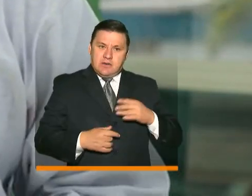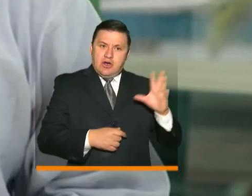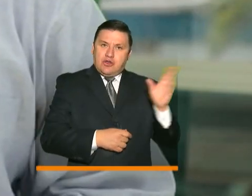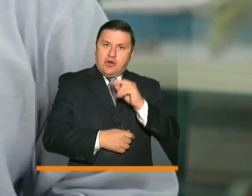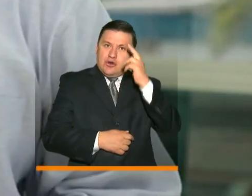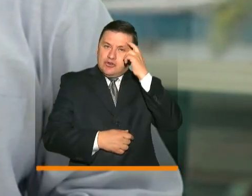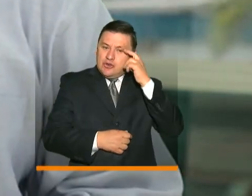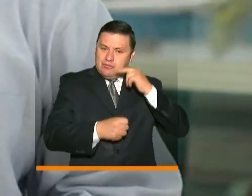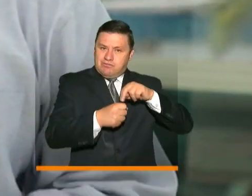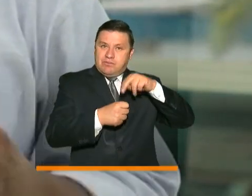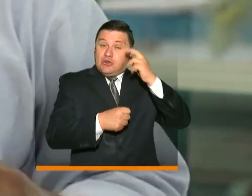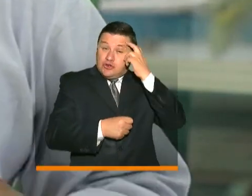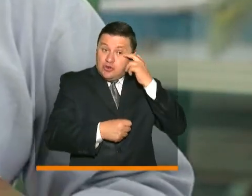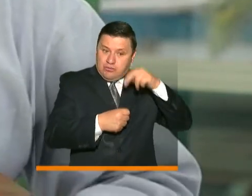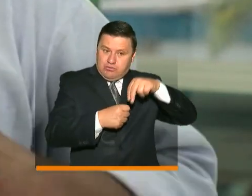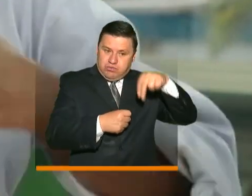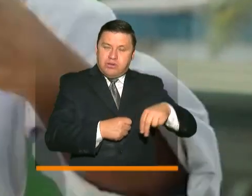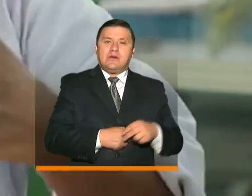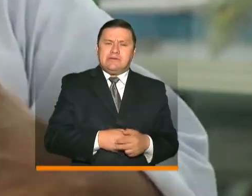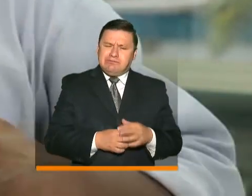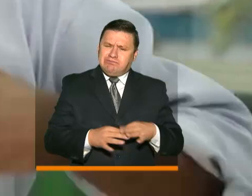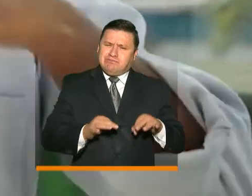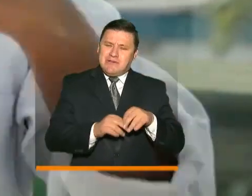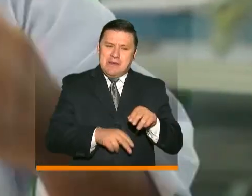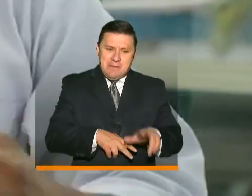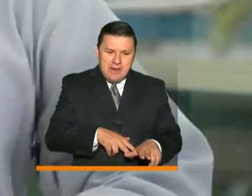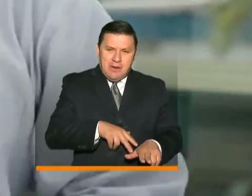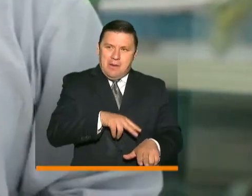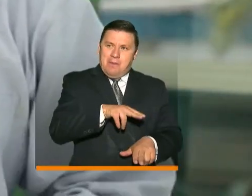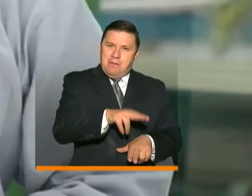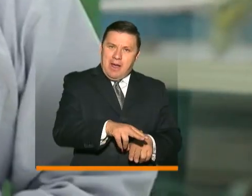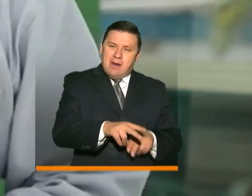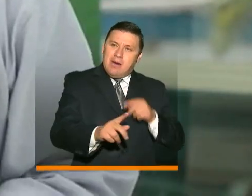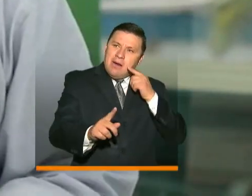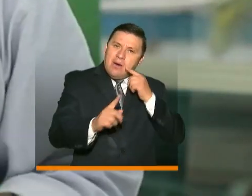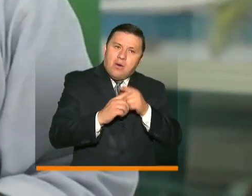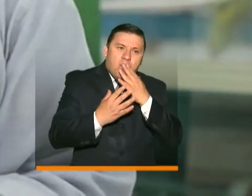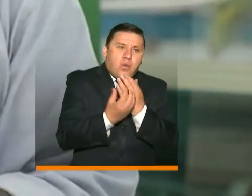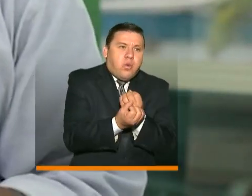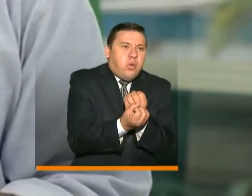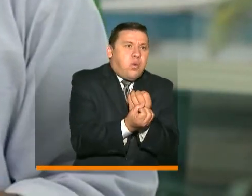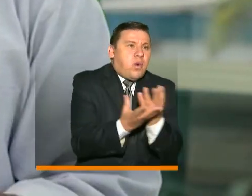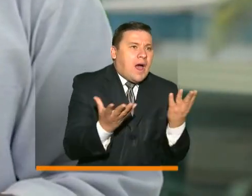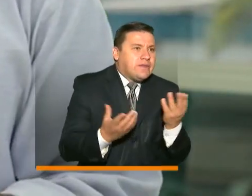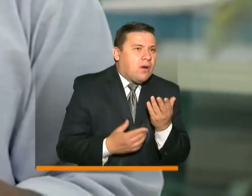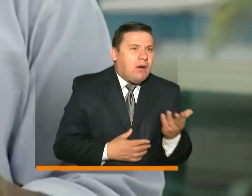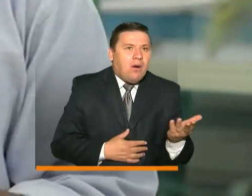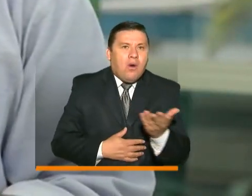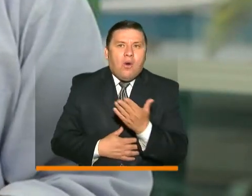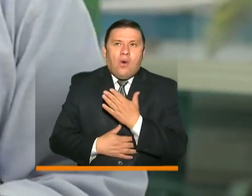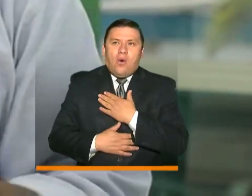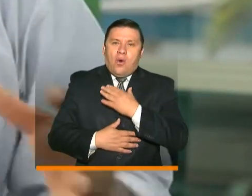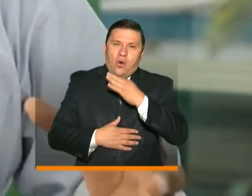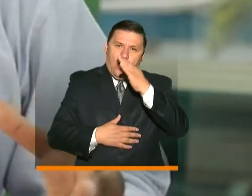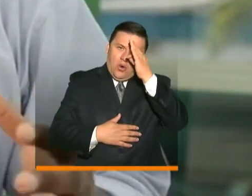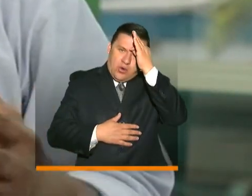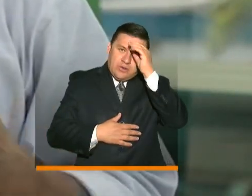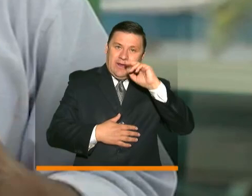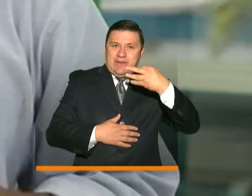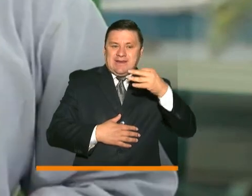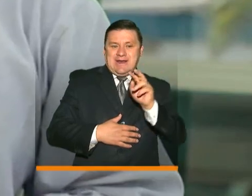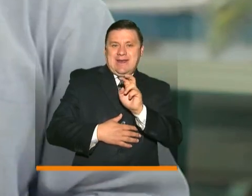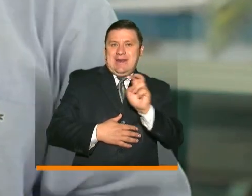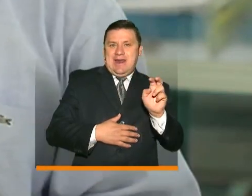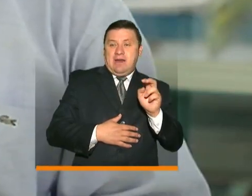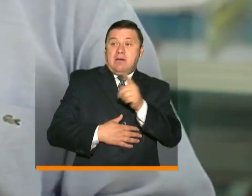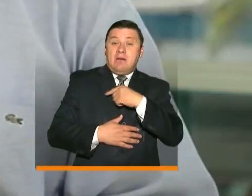los chocuanos. Damos un paso gigante, cualitativo, a la realidad de tener ese hospital de tercer nivel con